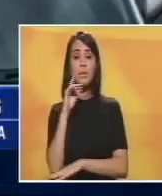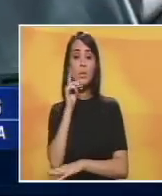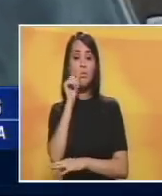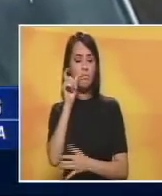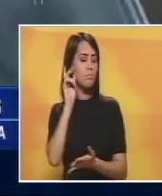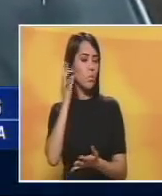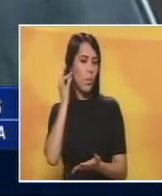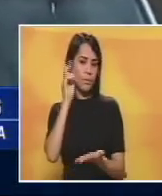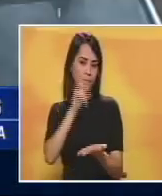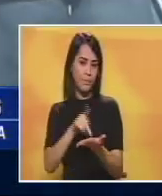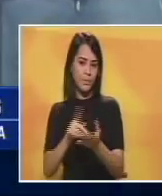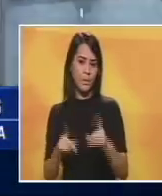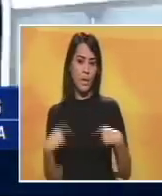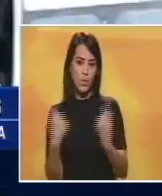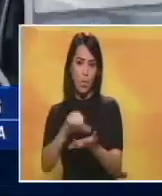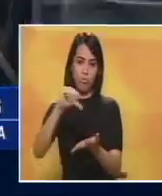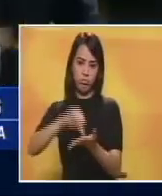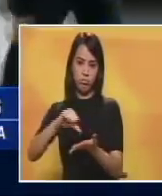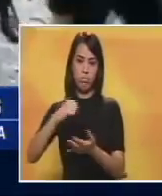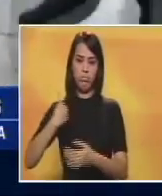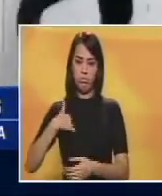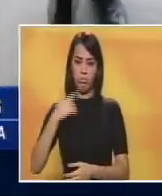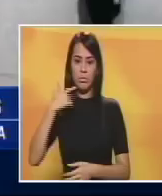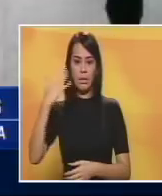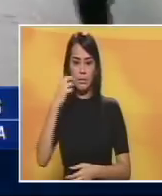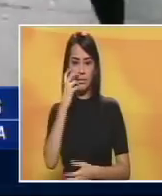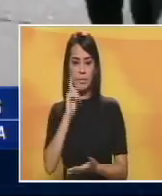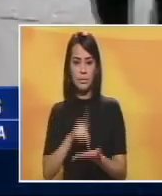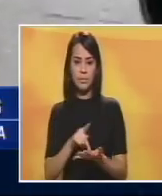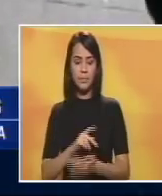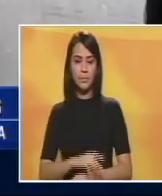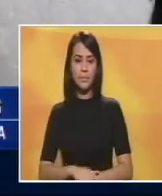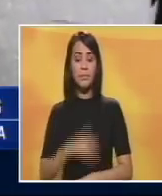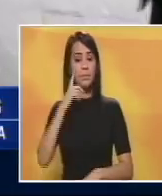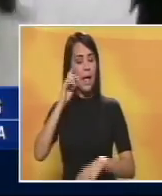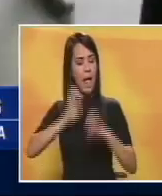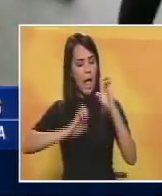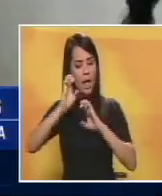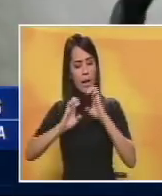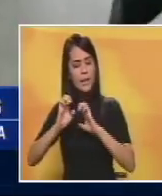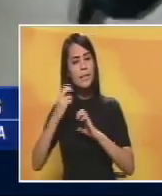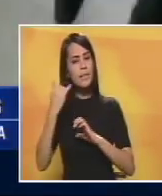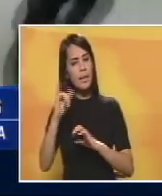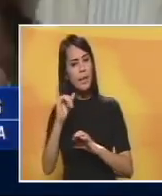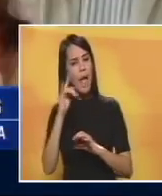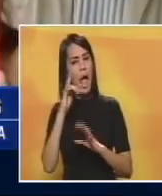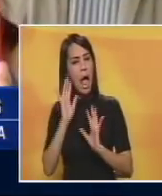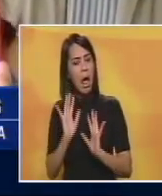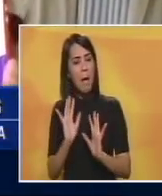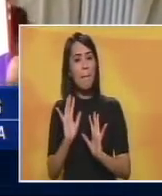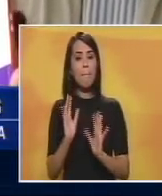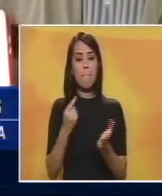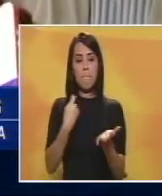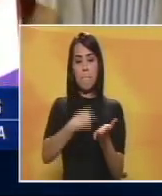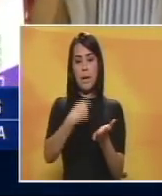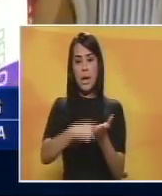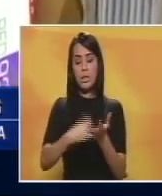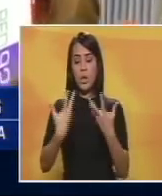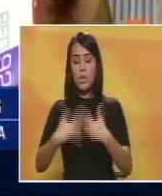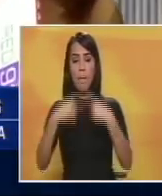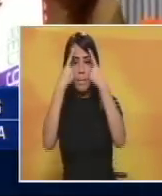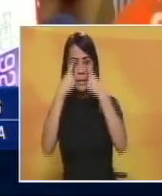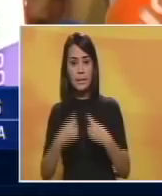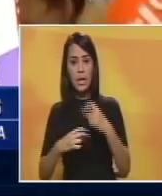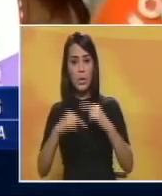en tribunales federales de Buenos Aires tras ser citada en una causa en la que se analiza la existencia de una presunta red de sobornos de empresarios de la